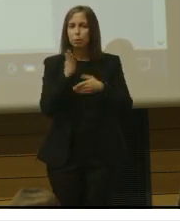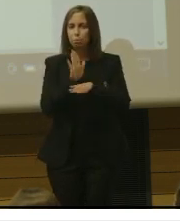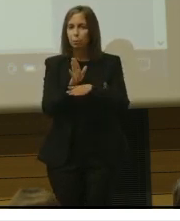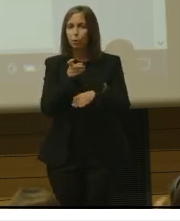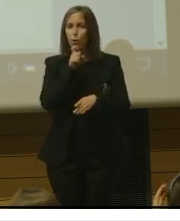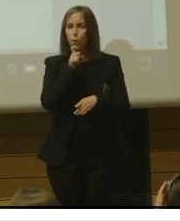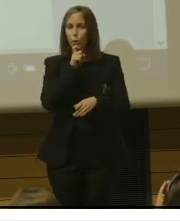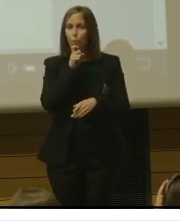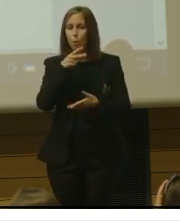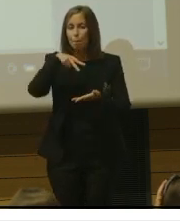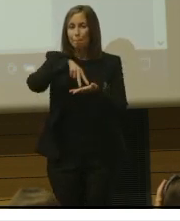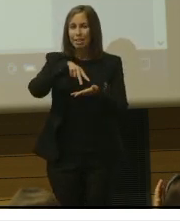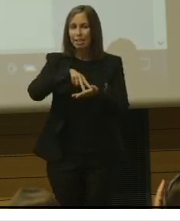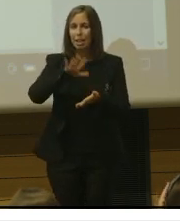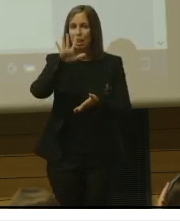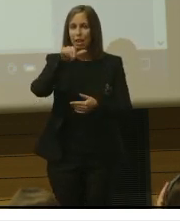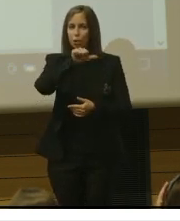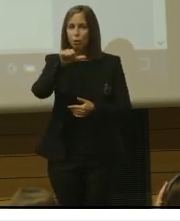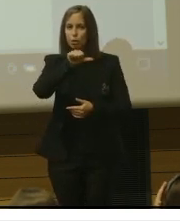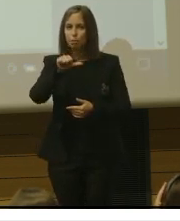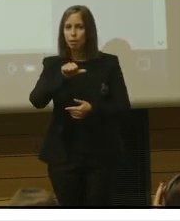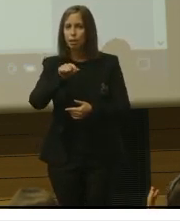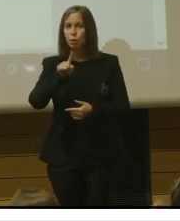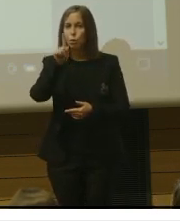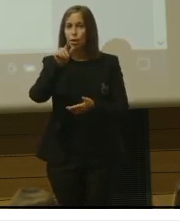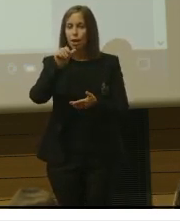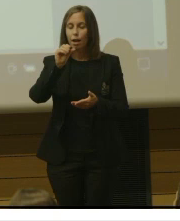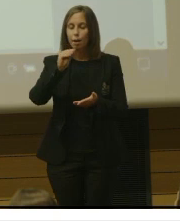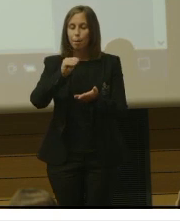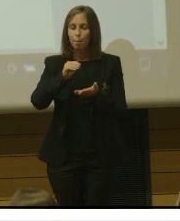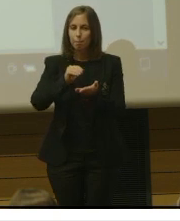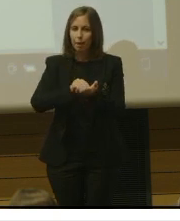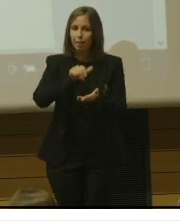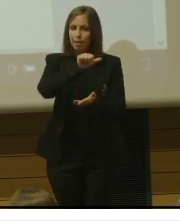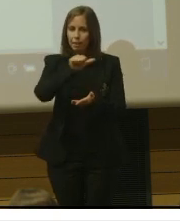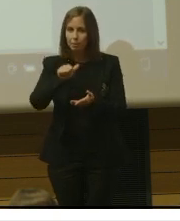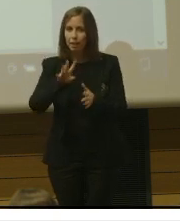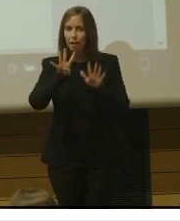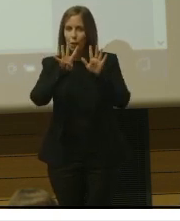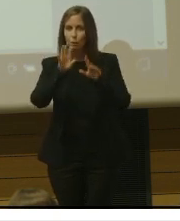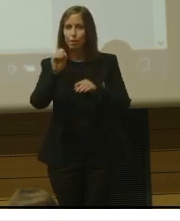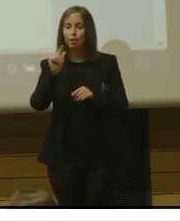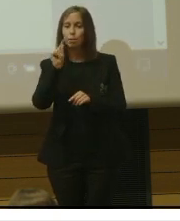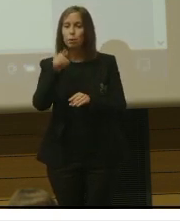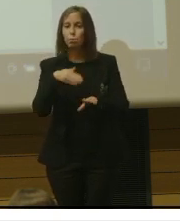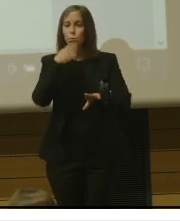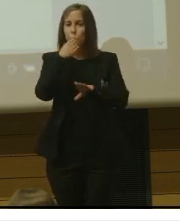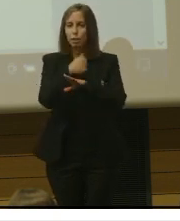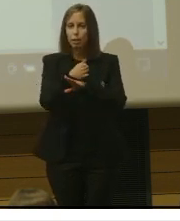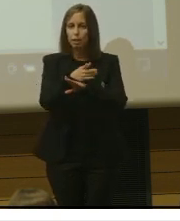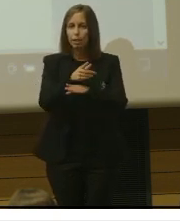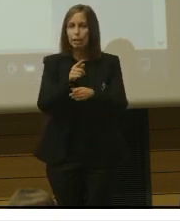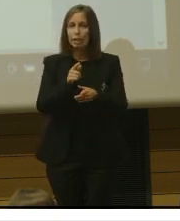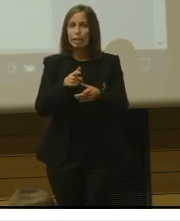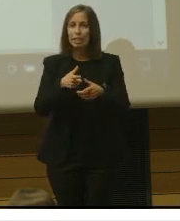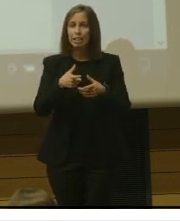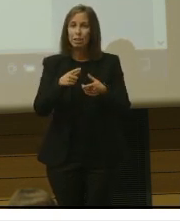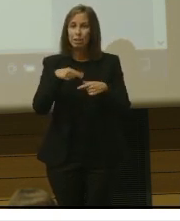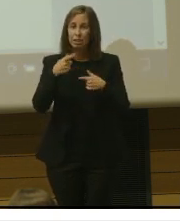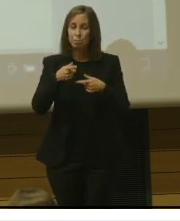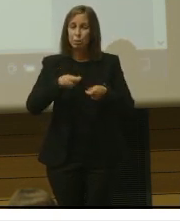presencial, que dura 5 semanas y que tiene una sesión semanal de unos 90 minutos de duración, ¿vale? Y esas sesiones de seguimiento de las que yo os